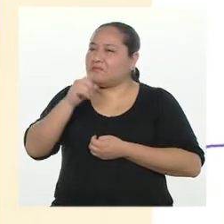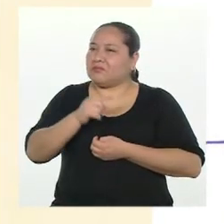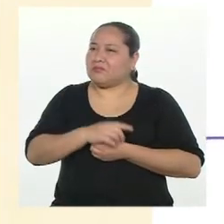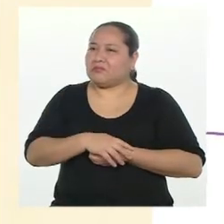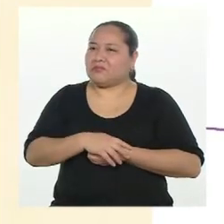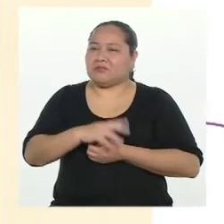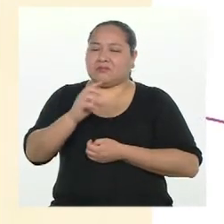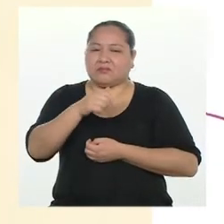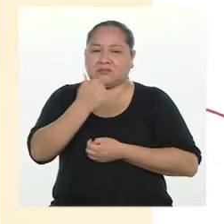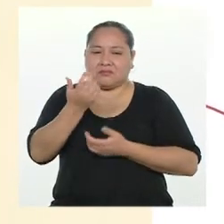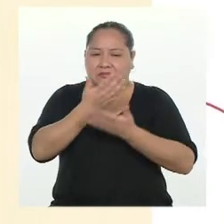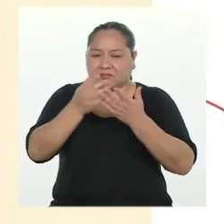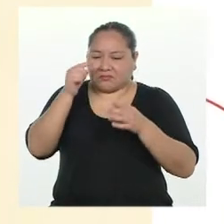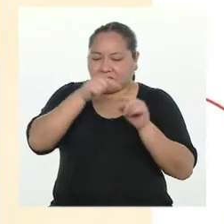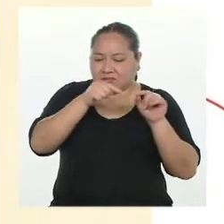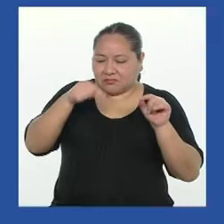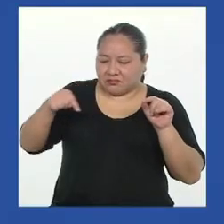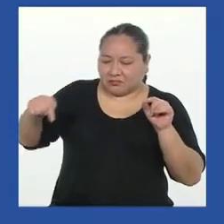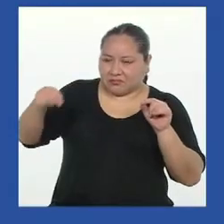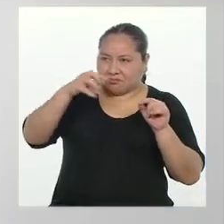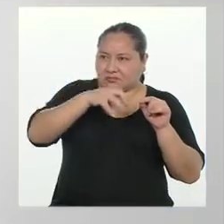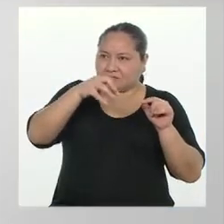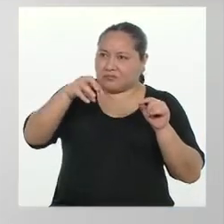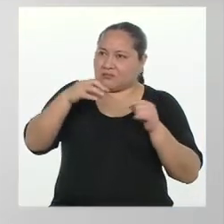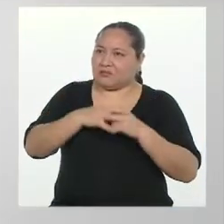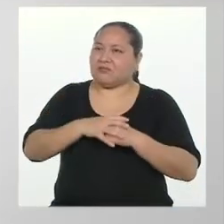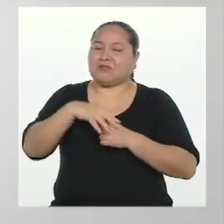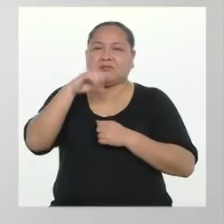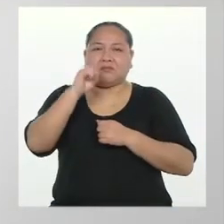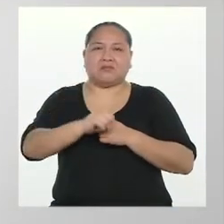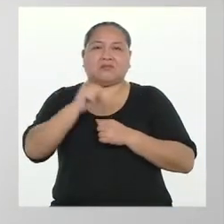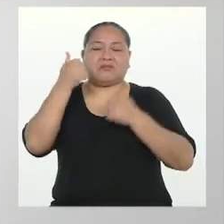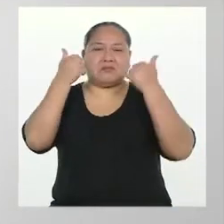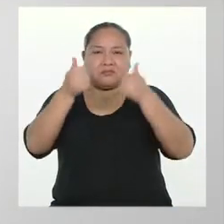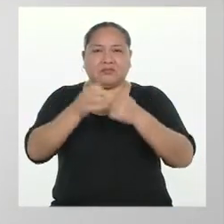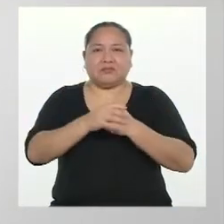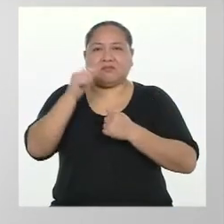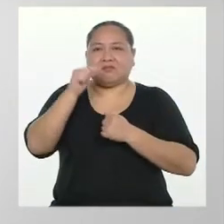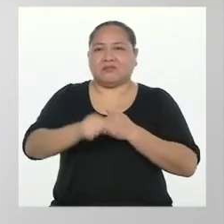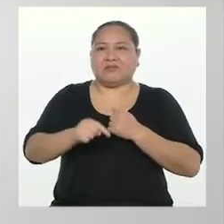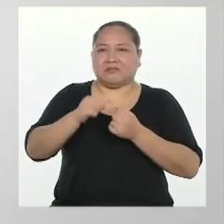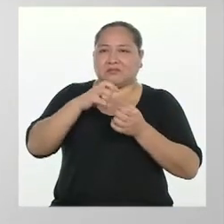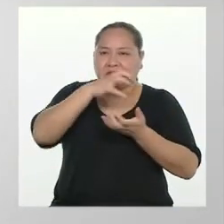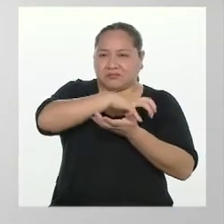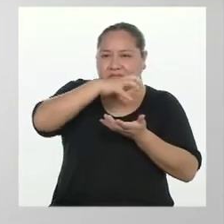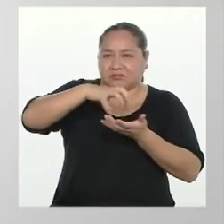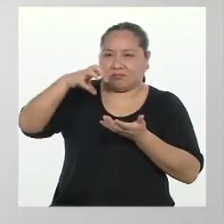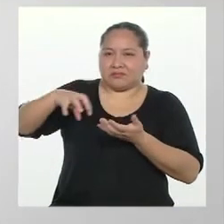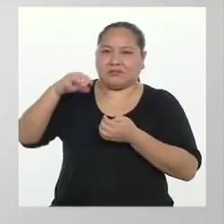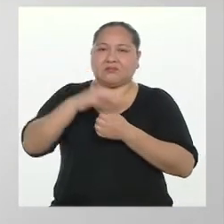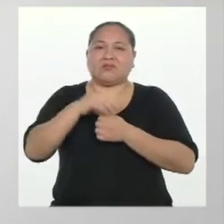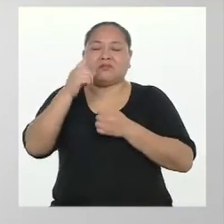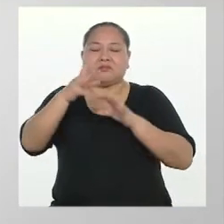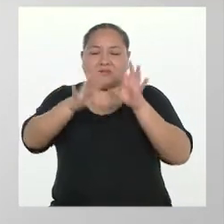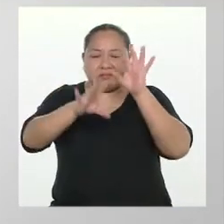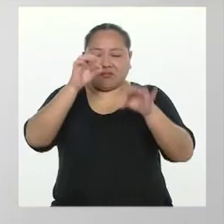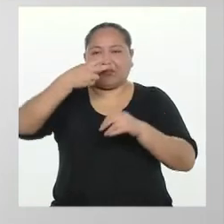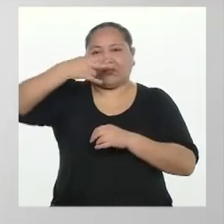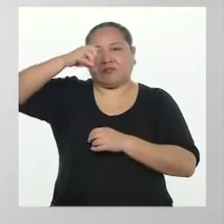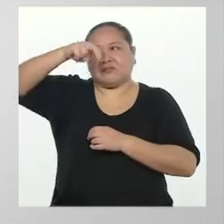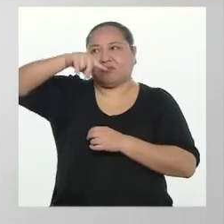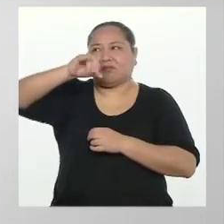otros microorganismos en estos cultivos? Bien, en estos cultivos también podríamos encontrar